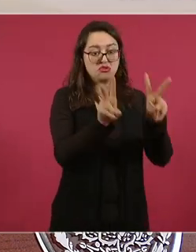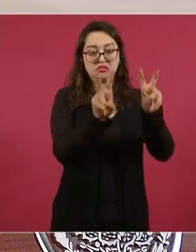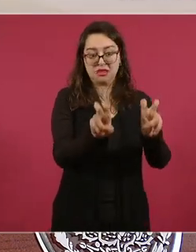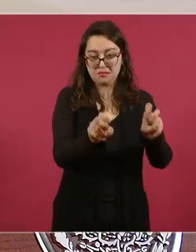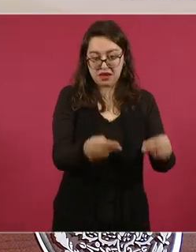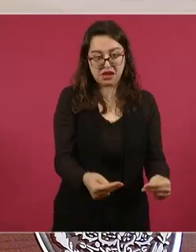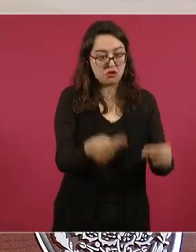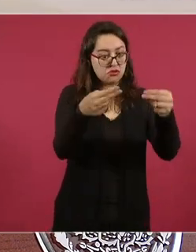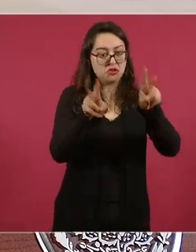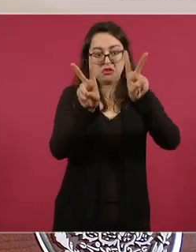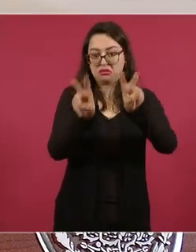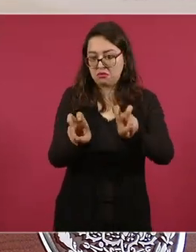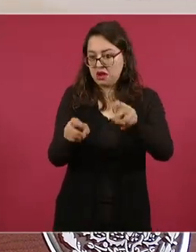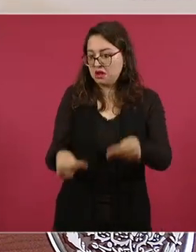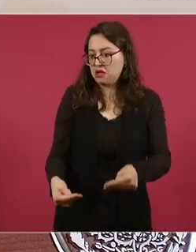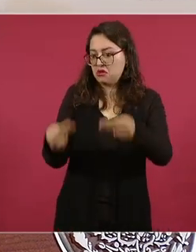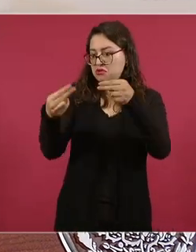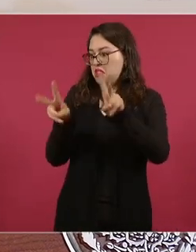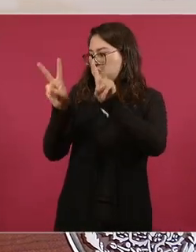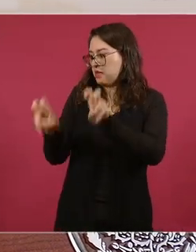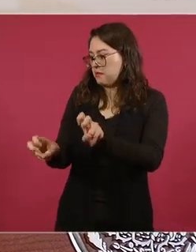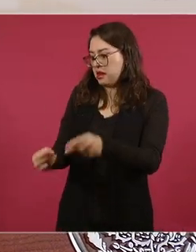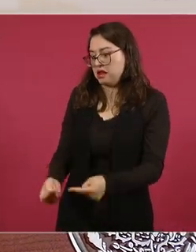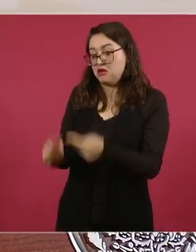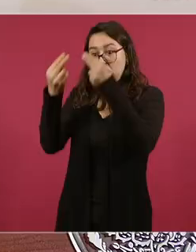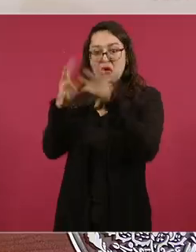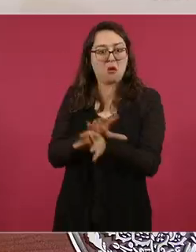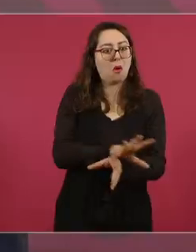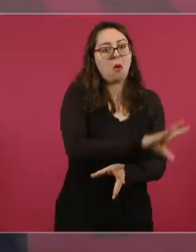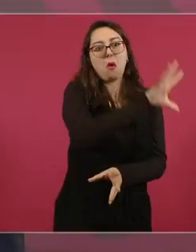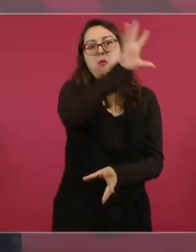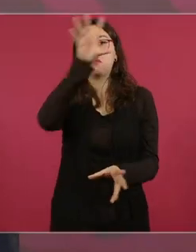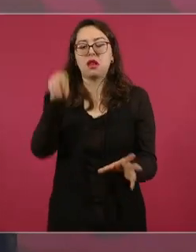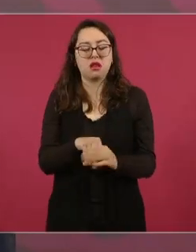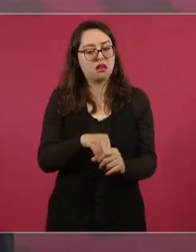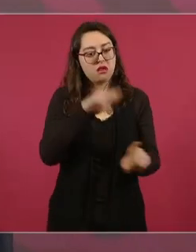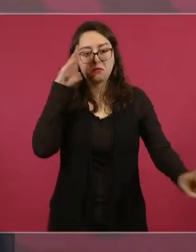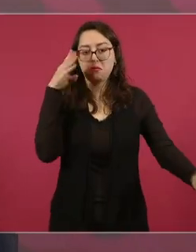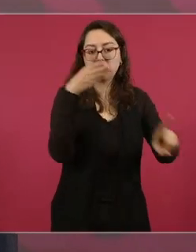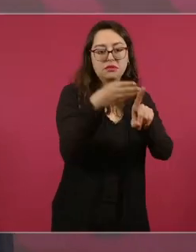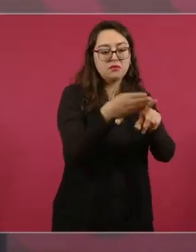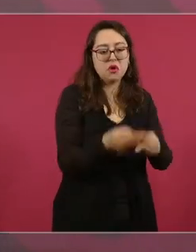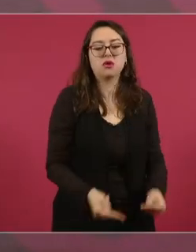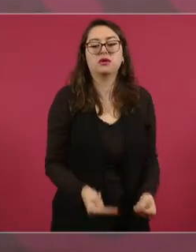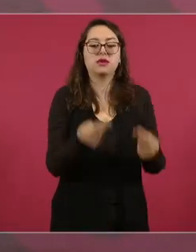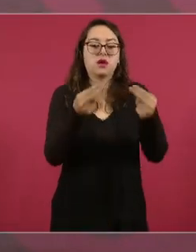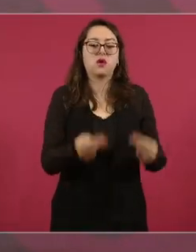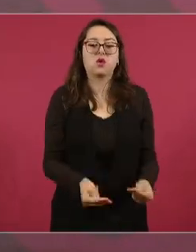sea,